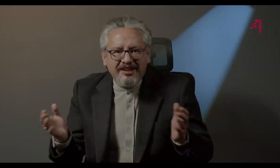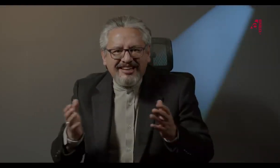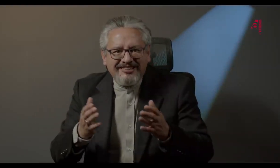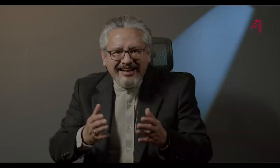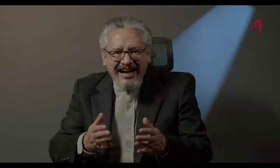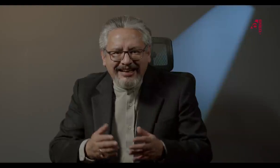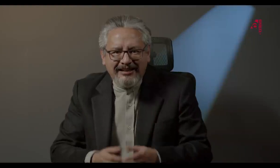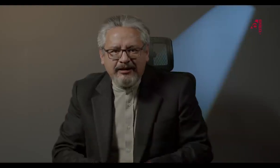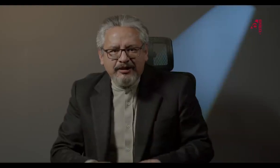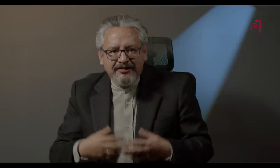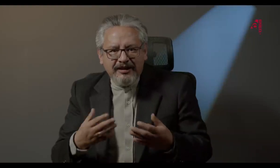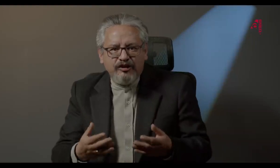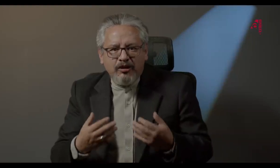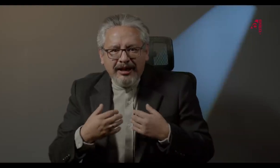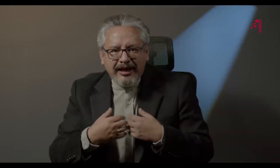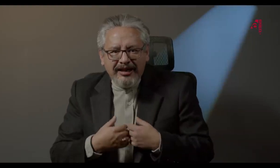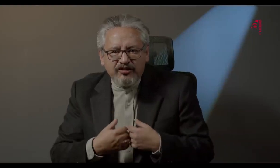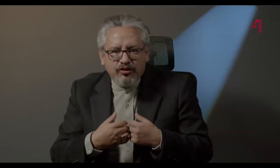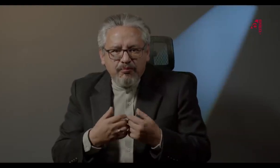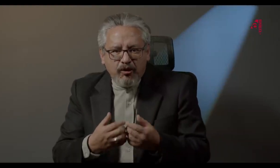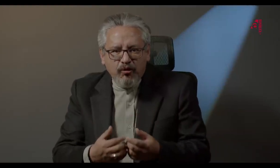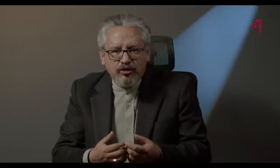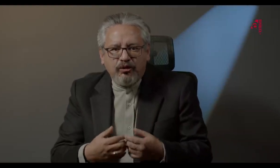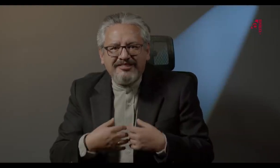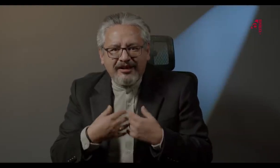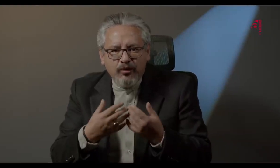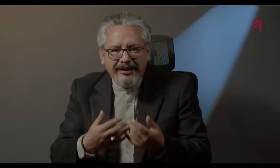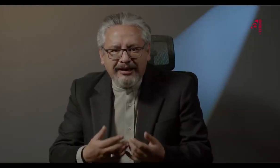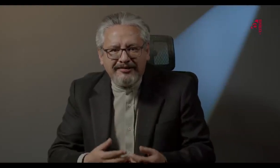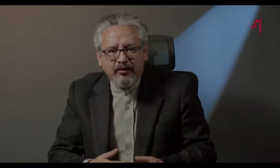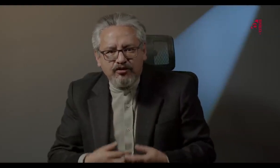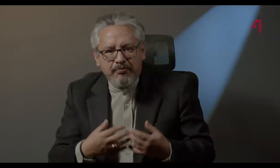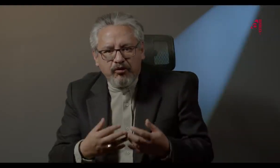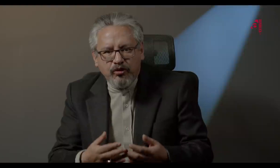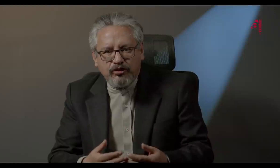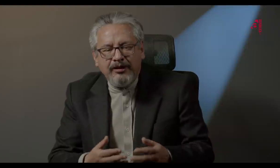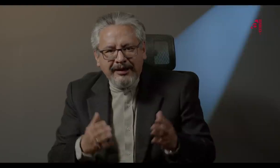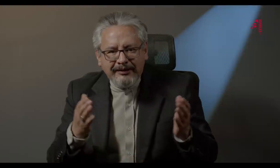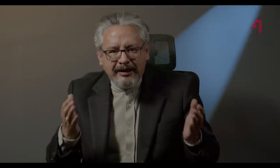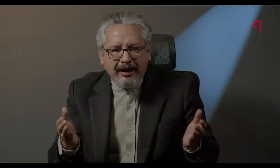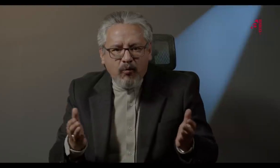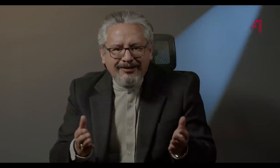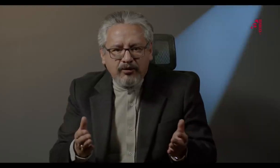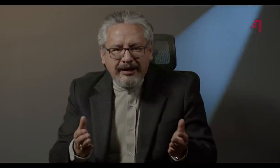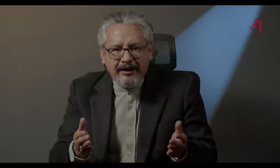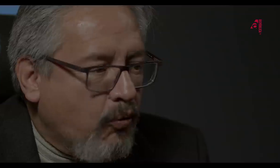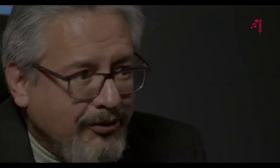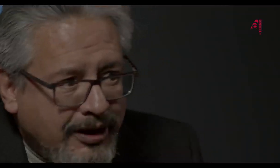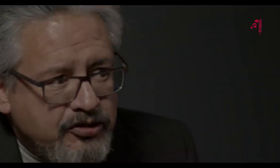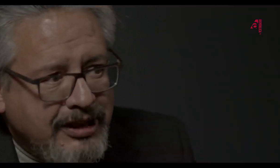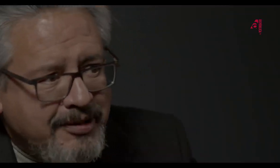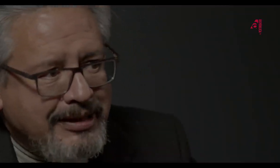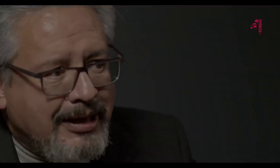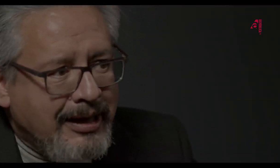en donde se les engaña diciendo que esto es un producto, esta ruina en salud es un producto de la 4T,